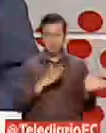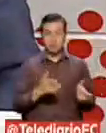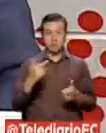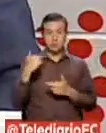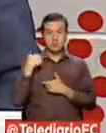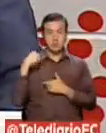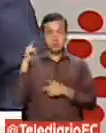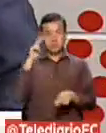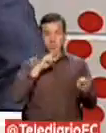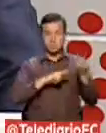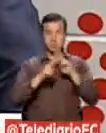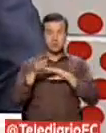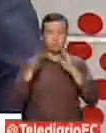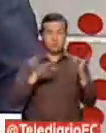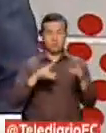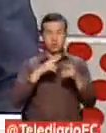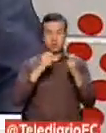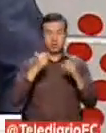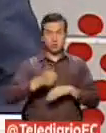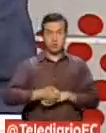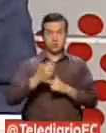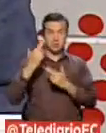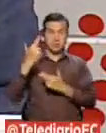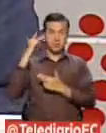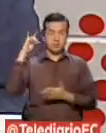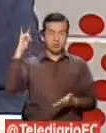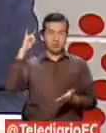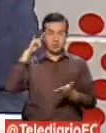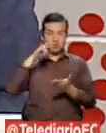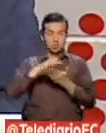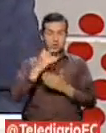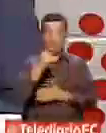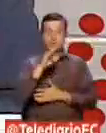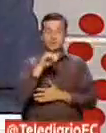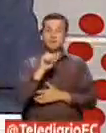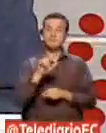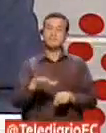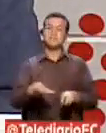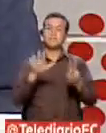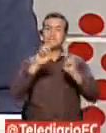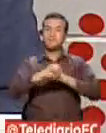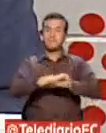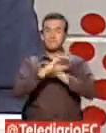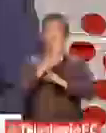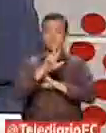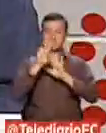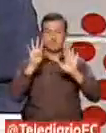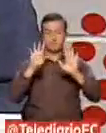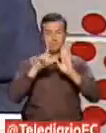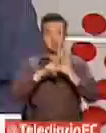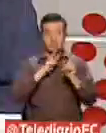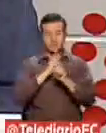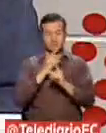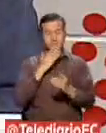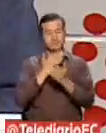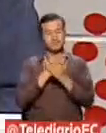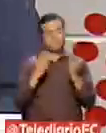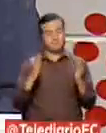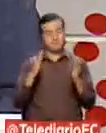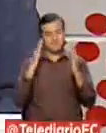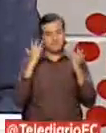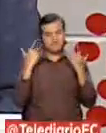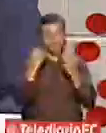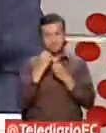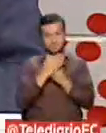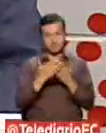de analizar la muerte del excomandante de la Fuerza Aérea, Jorge Gabela. 7:39. Gracias, como siempre,